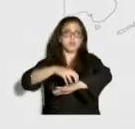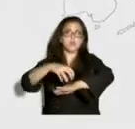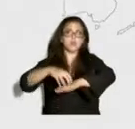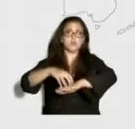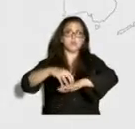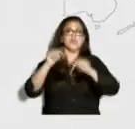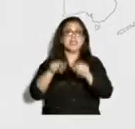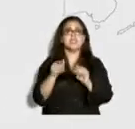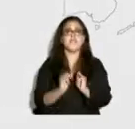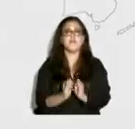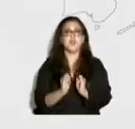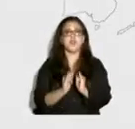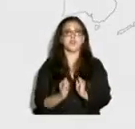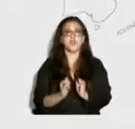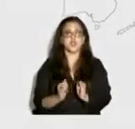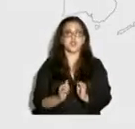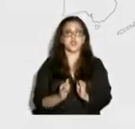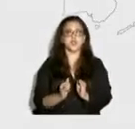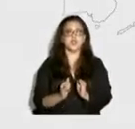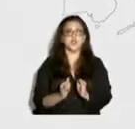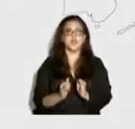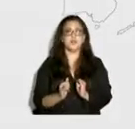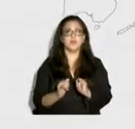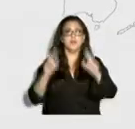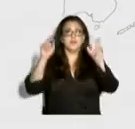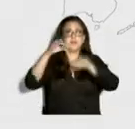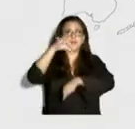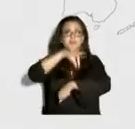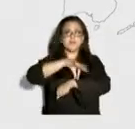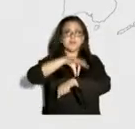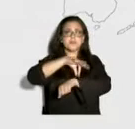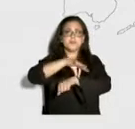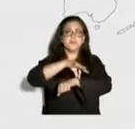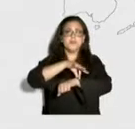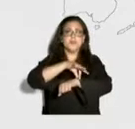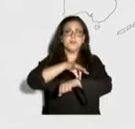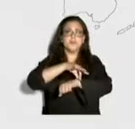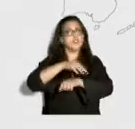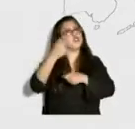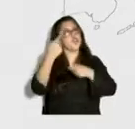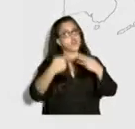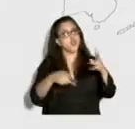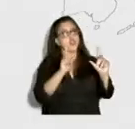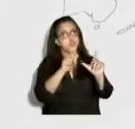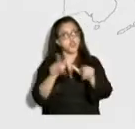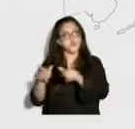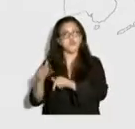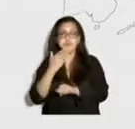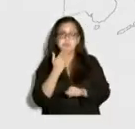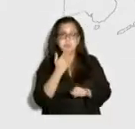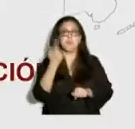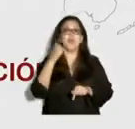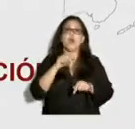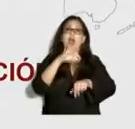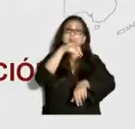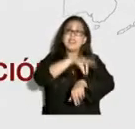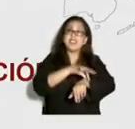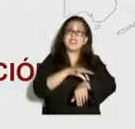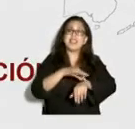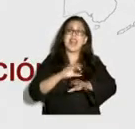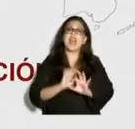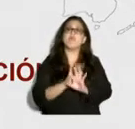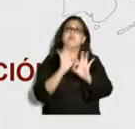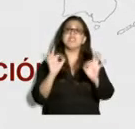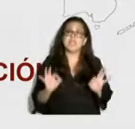Esta información en medicina, en otras áreas también es importante, pero en medicina particularmente es importante porque